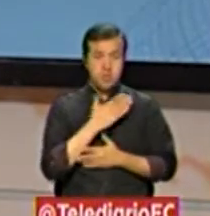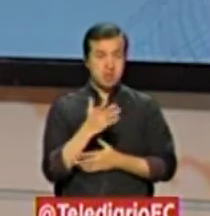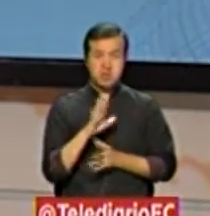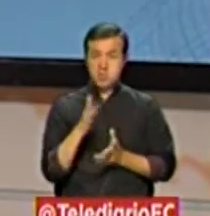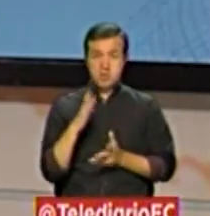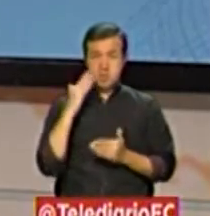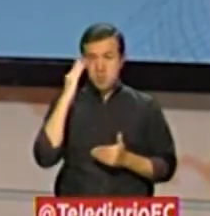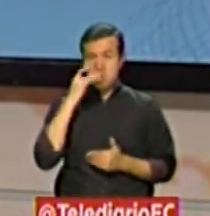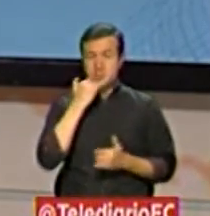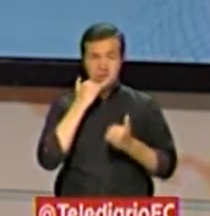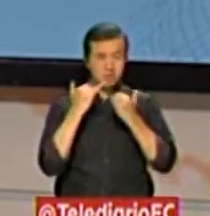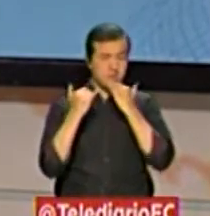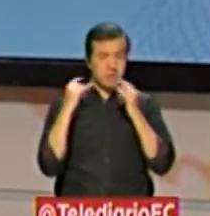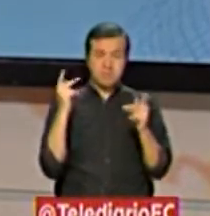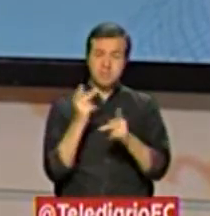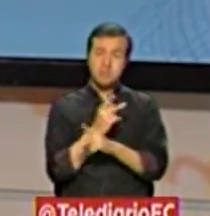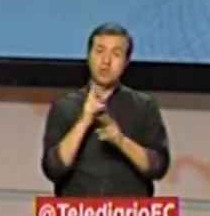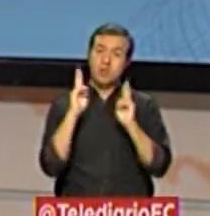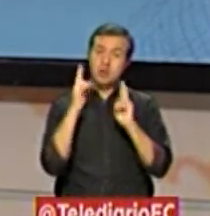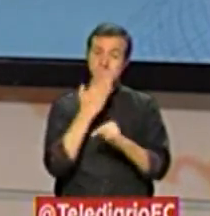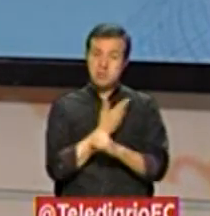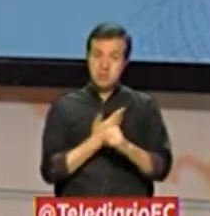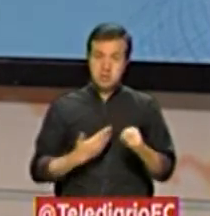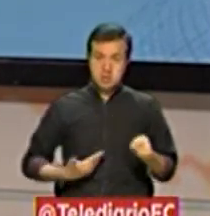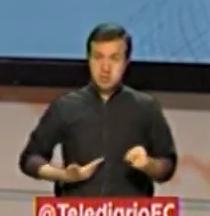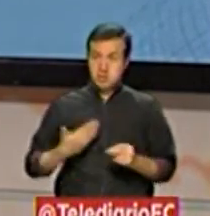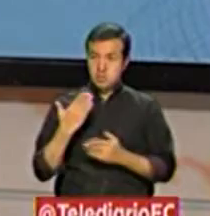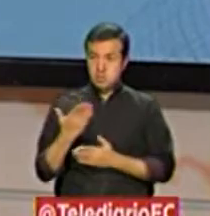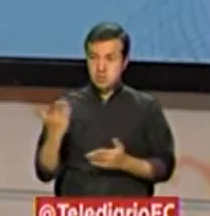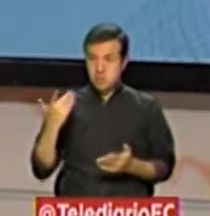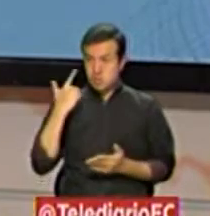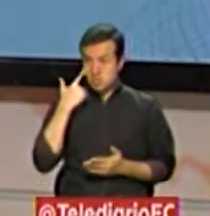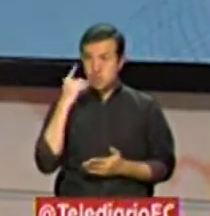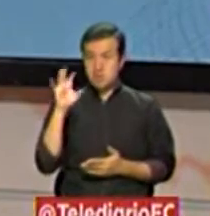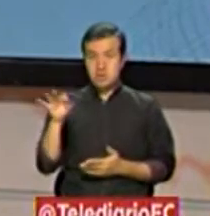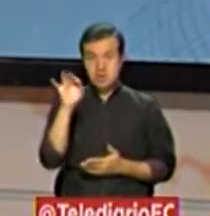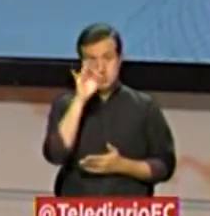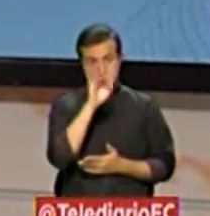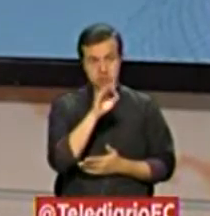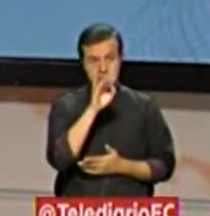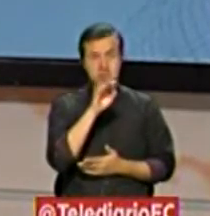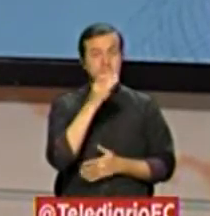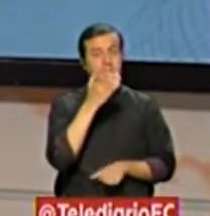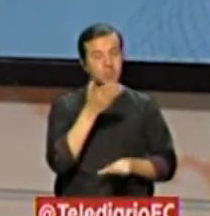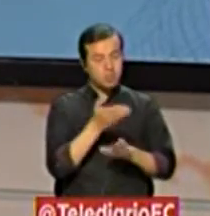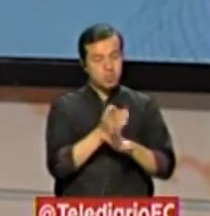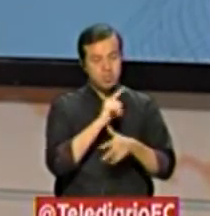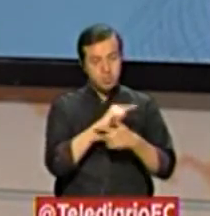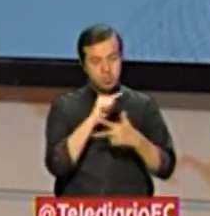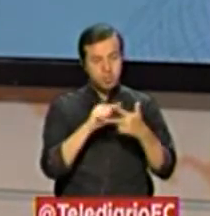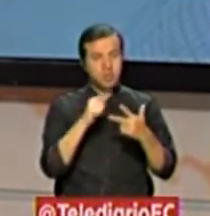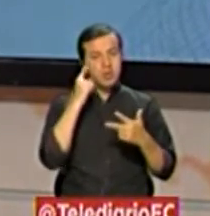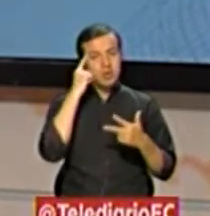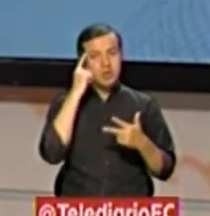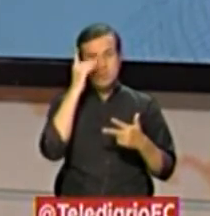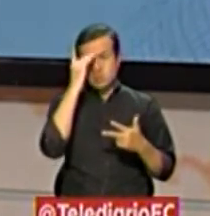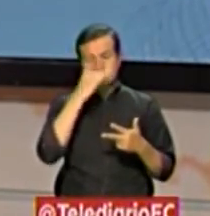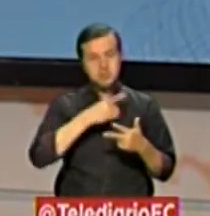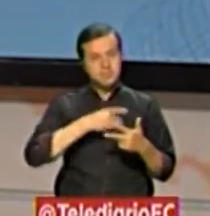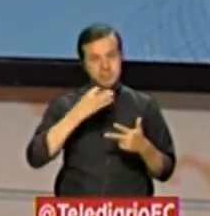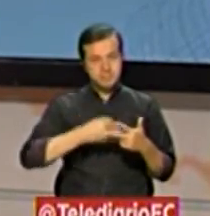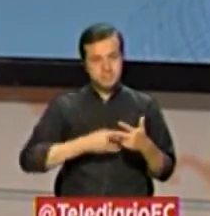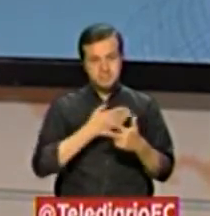estas prácticas. Y espero que el señor presidente tenga una terna presentable, una terna en donde nos permita decidir de